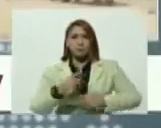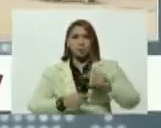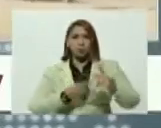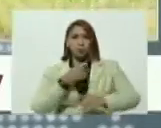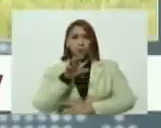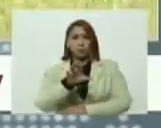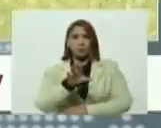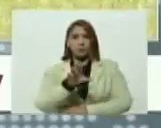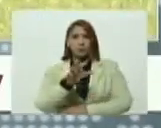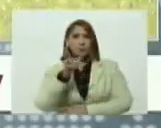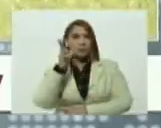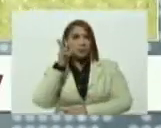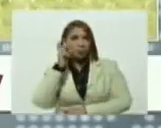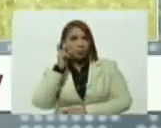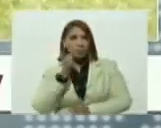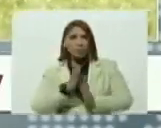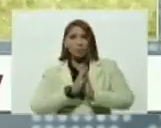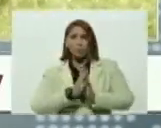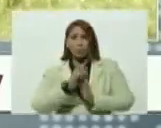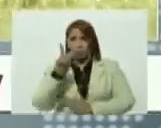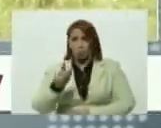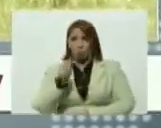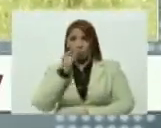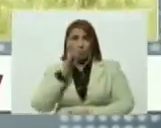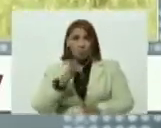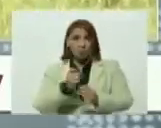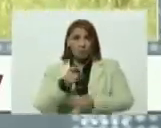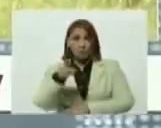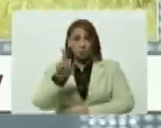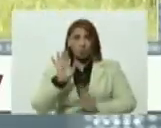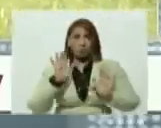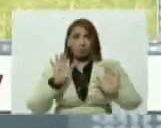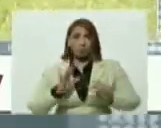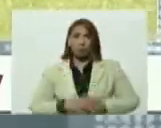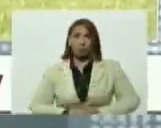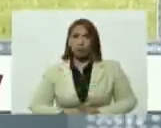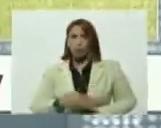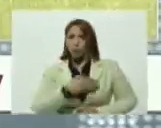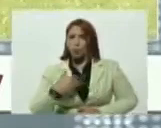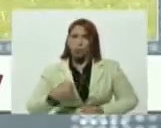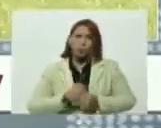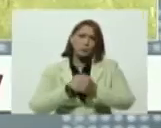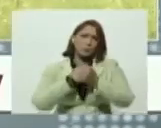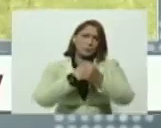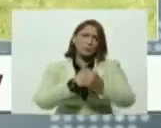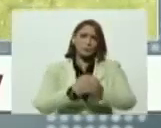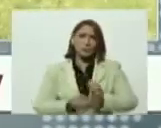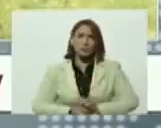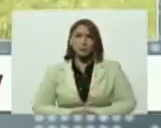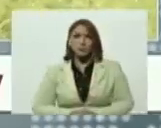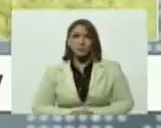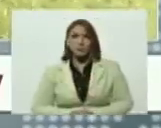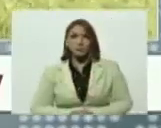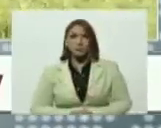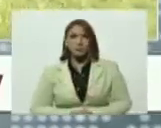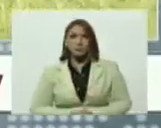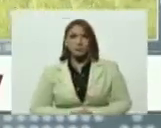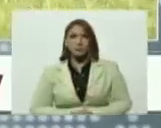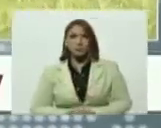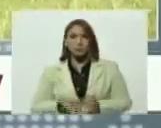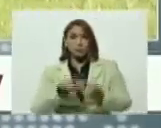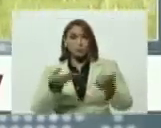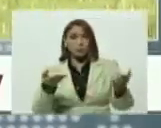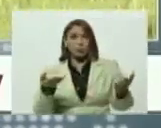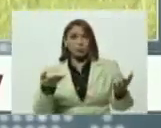Ángel. Escúchame, Ángel Prado, confío en ti, los quiero mucho, a la Comuna del Maizal. Ustedes